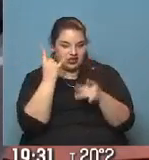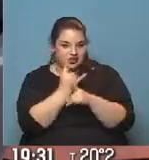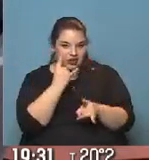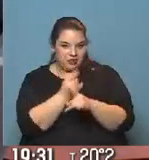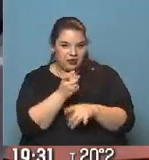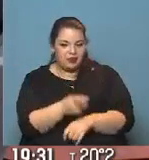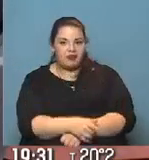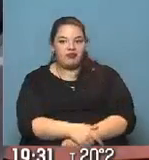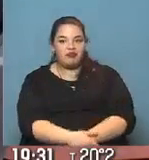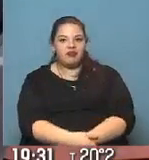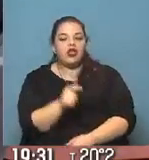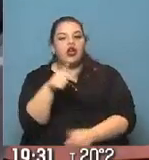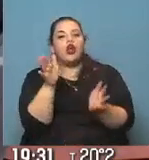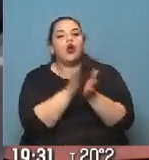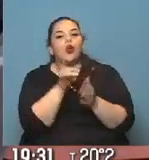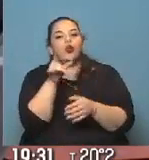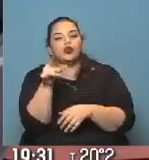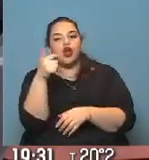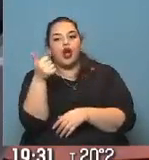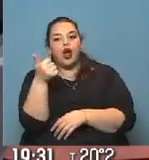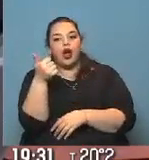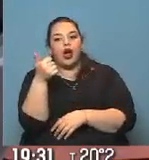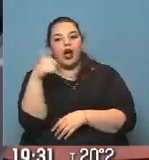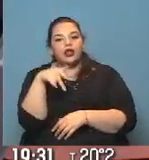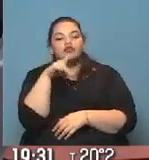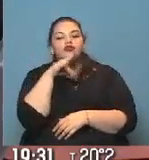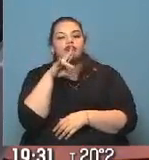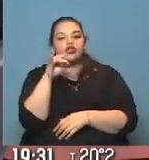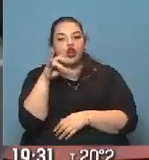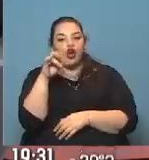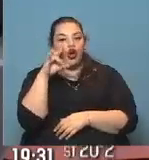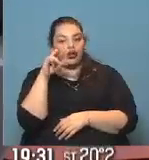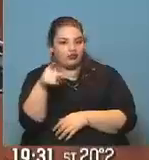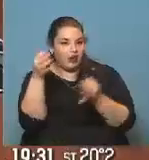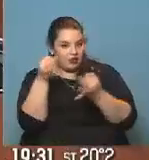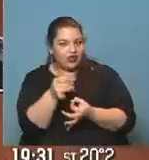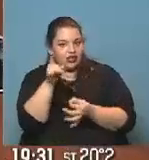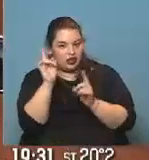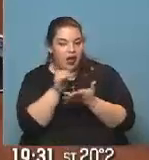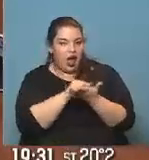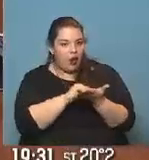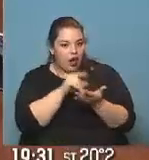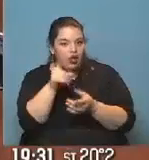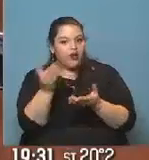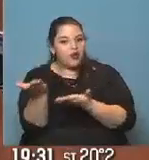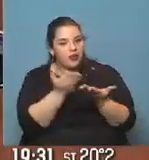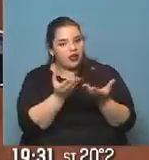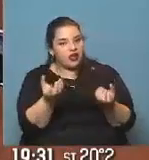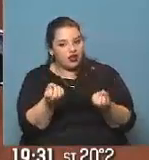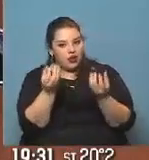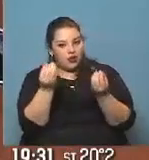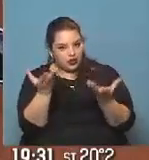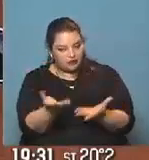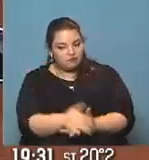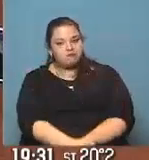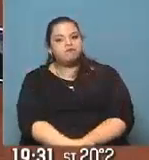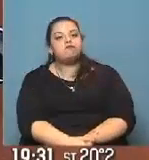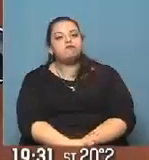país. Estamos con el doctor Adrián Trócoli, que es abogado especialista en temas previsionales. Bienvenido. Gracias por la invitación.